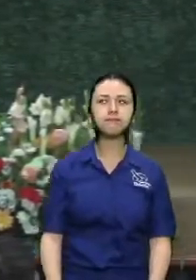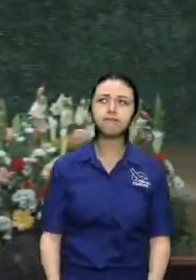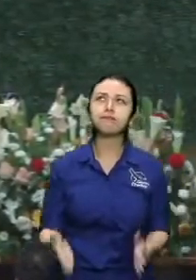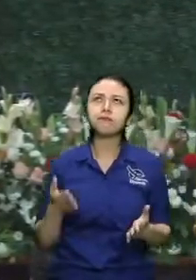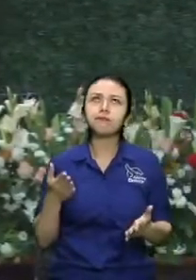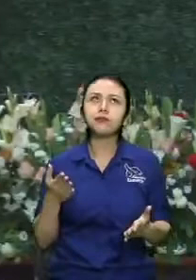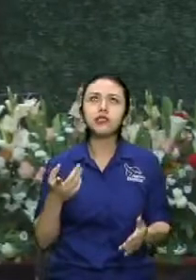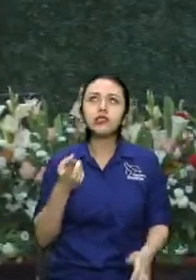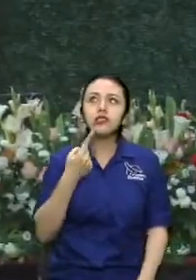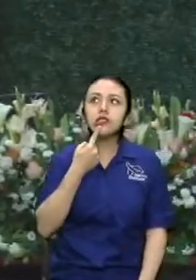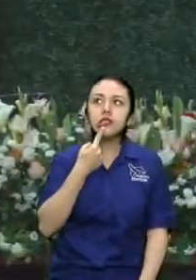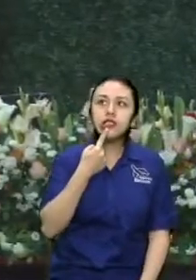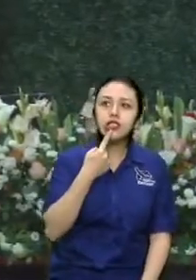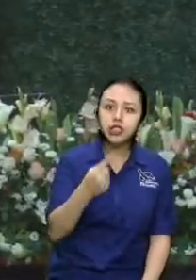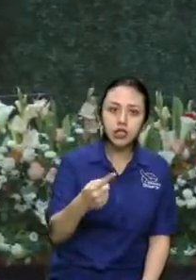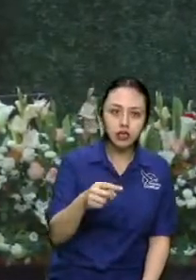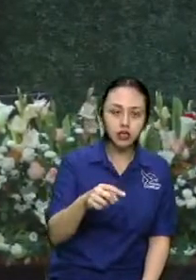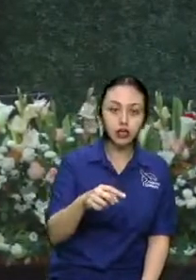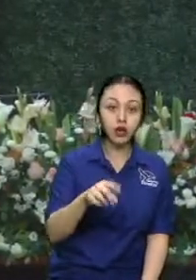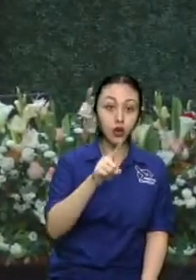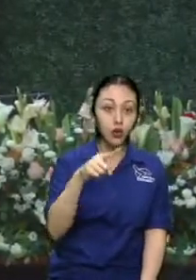Es como decir de oruga a mariposa.